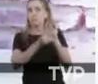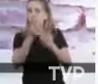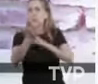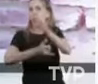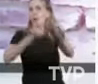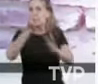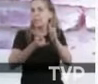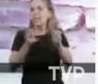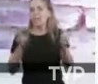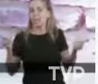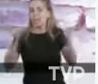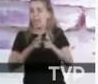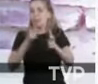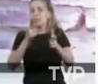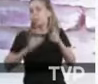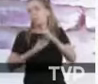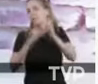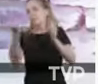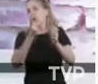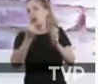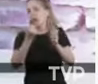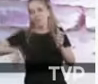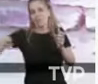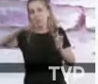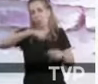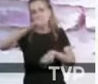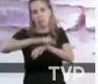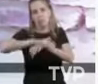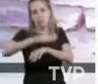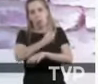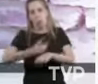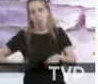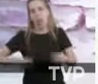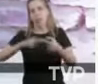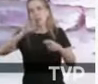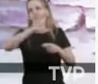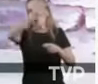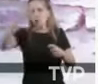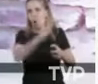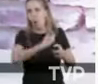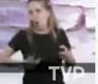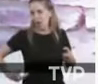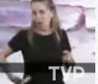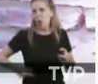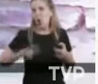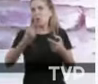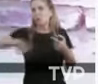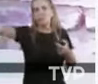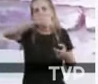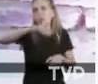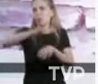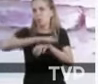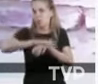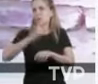es importantísima, y que atañe a los que tenemos responsabilidad de gobierno, a los ejecutivos provinciales, que estamos sometidos a aquello que